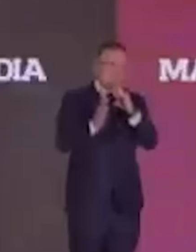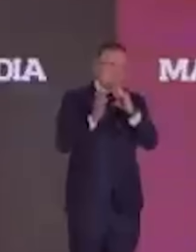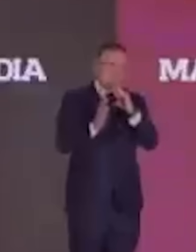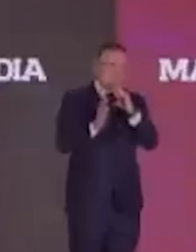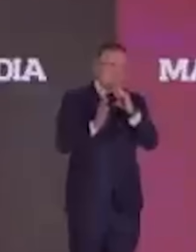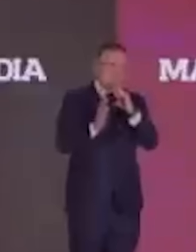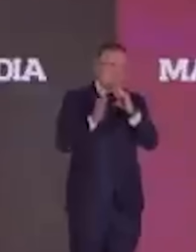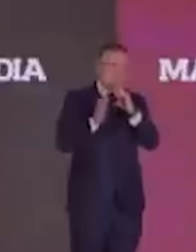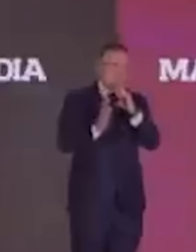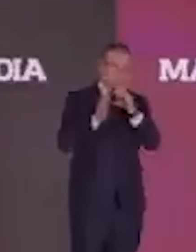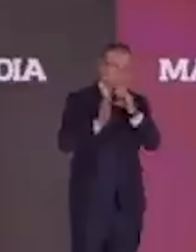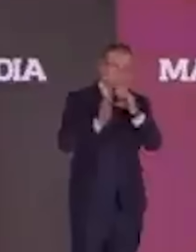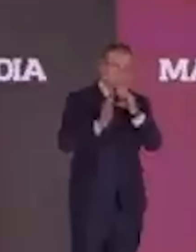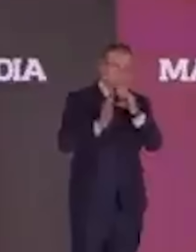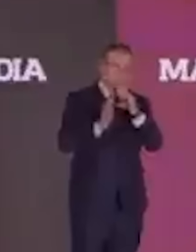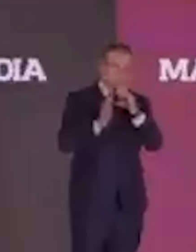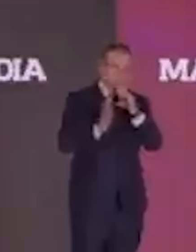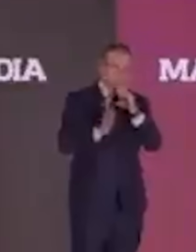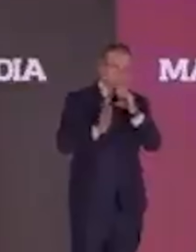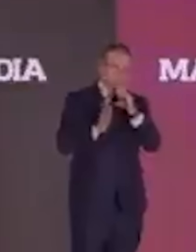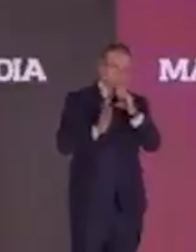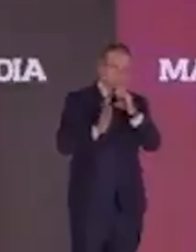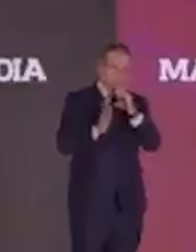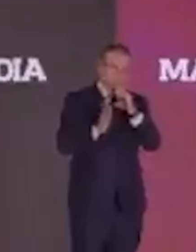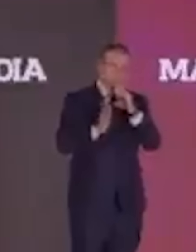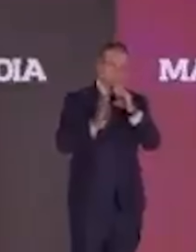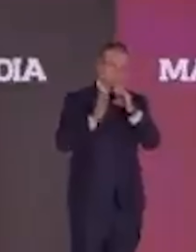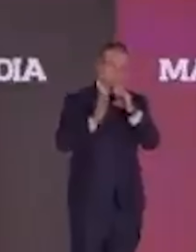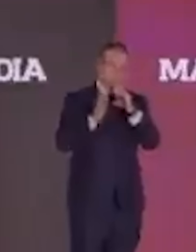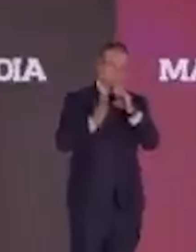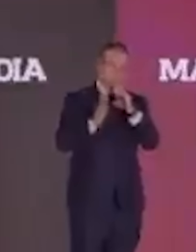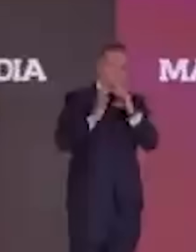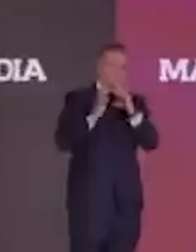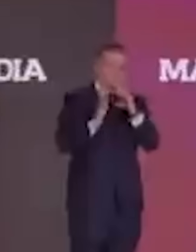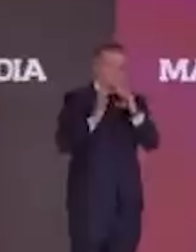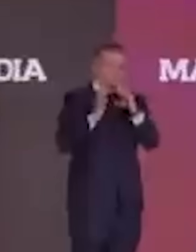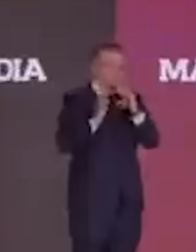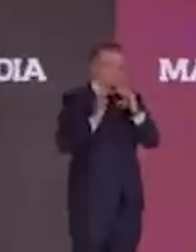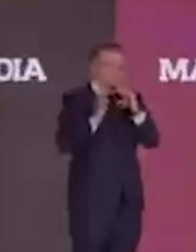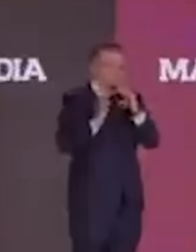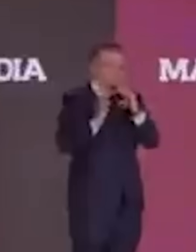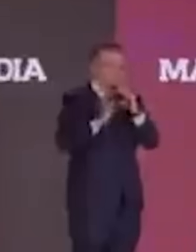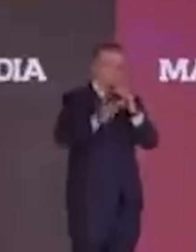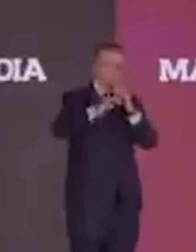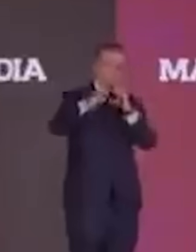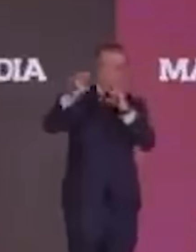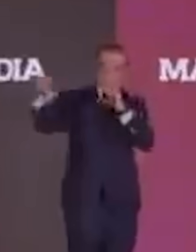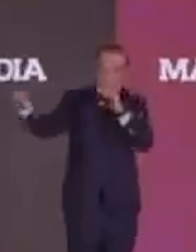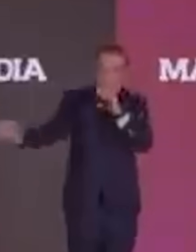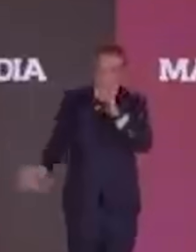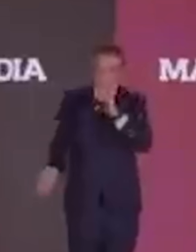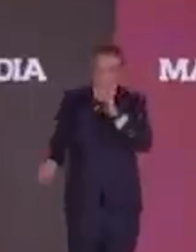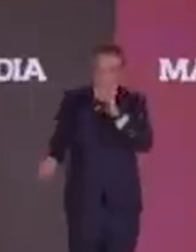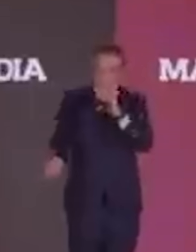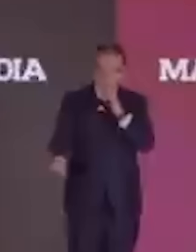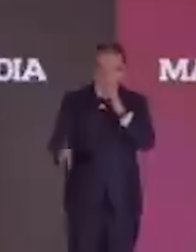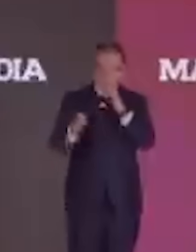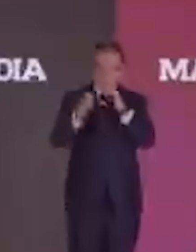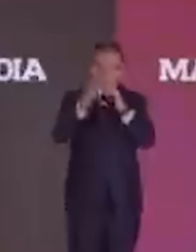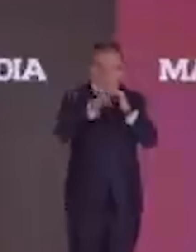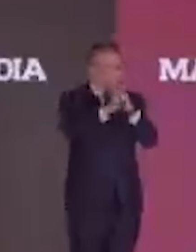el país pintado con financiamiento del gobierno de la Ciudad de México. Y nunca vieron espectaculares de Marcelo en toda la República